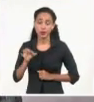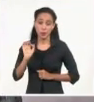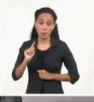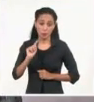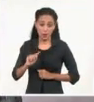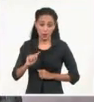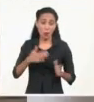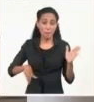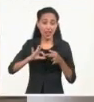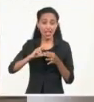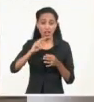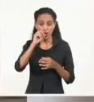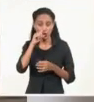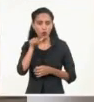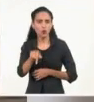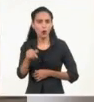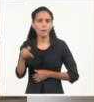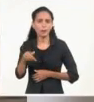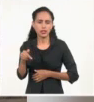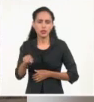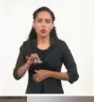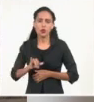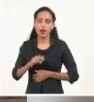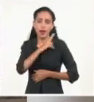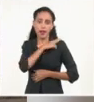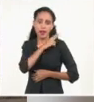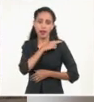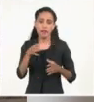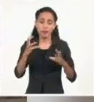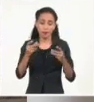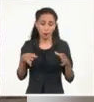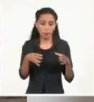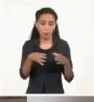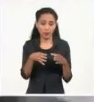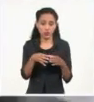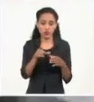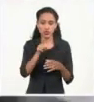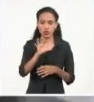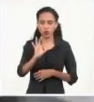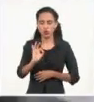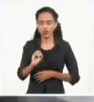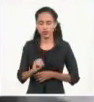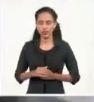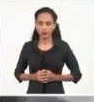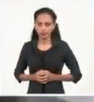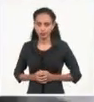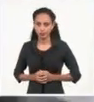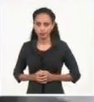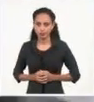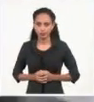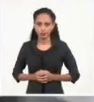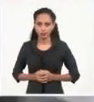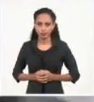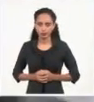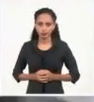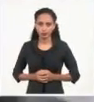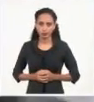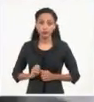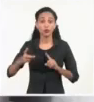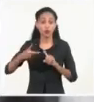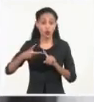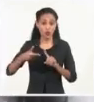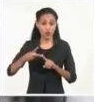Girón participó como jefe del Batallón 180 de las milicias nacionales revolucionarias cumplió en dos oportunidades